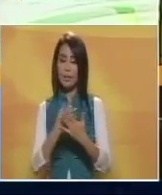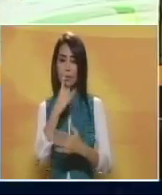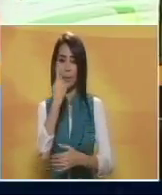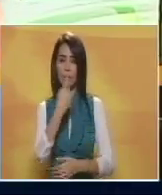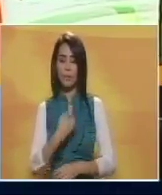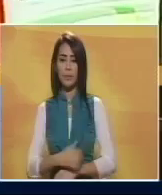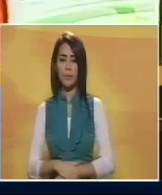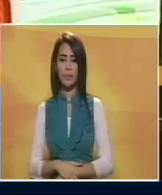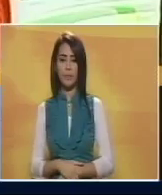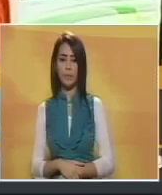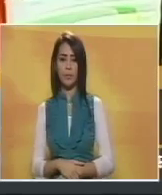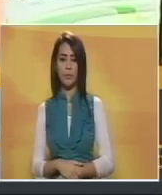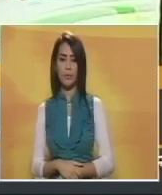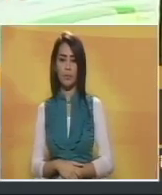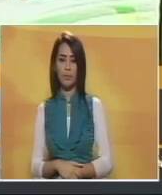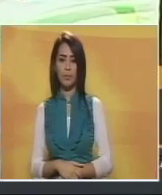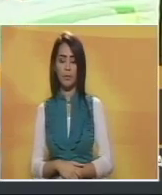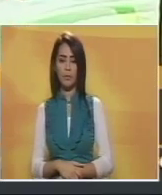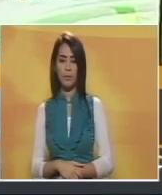pregunta.